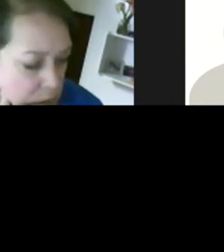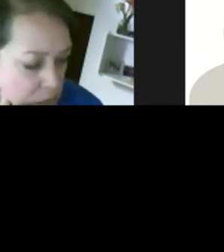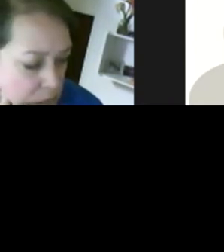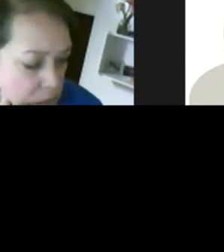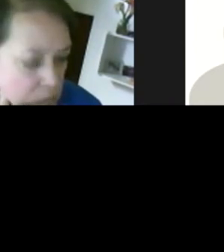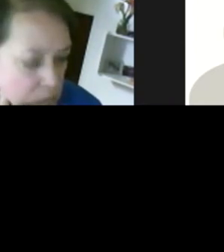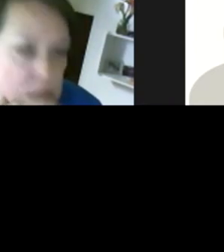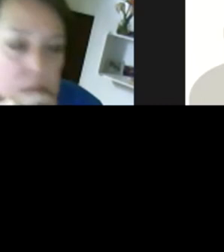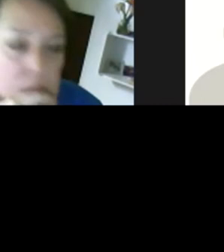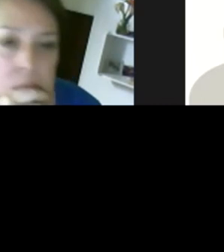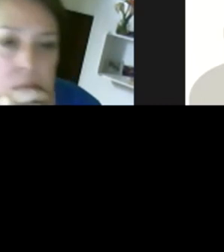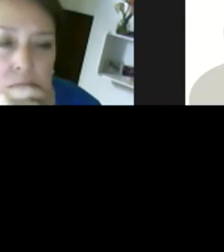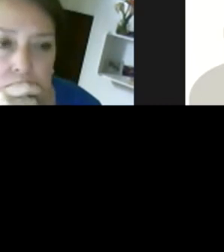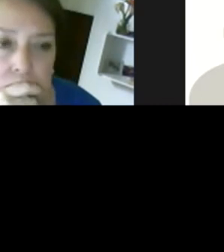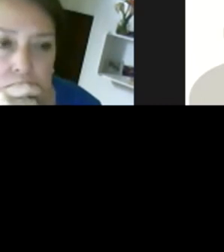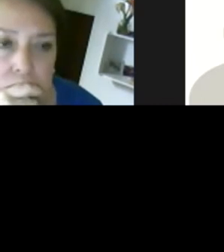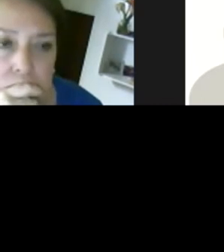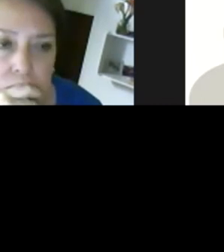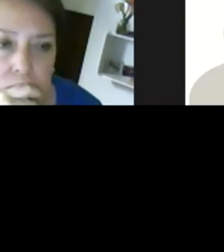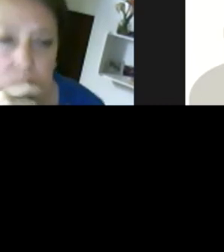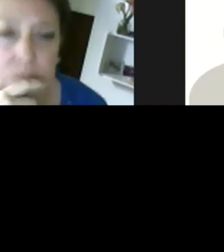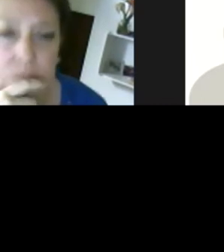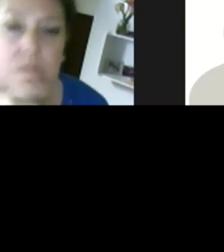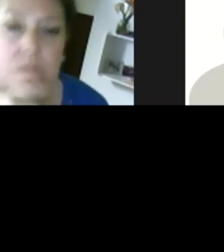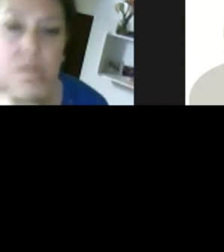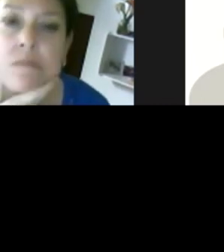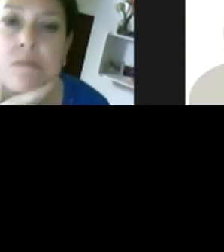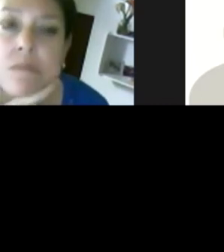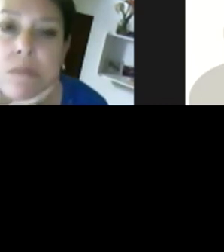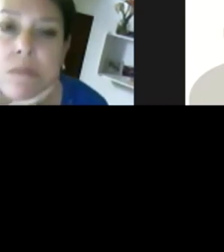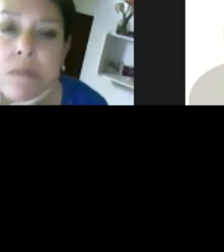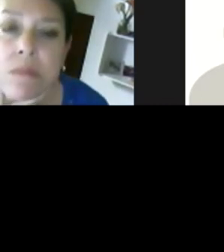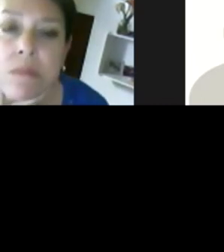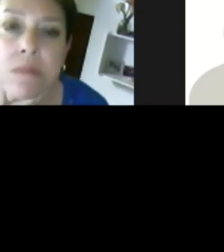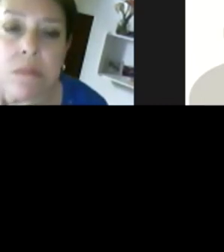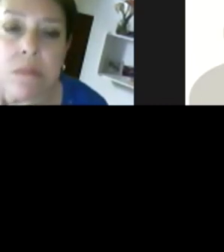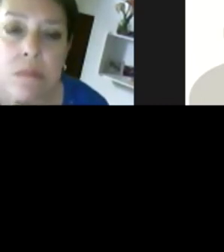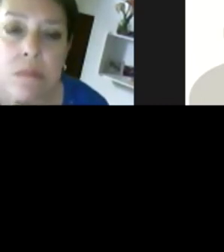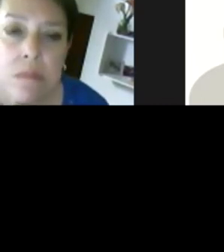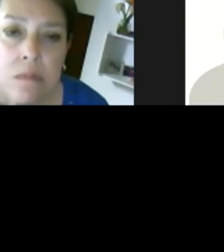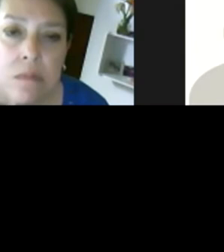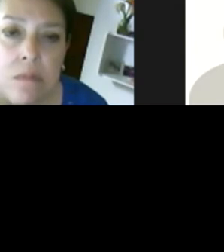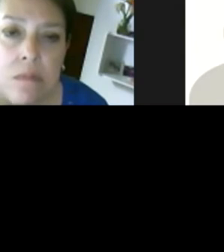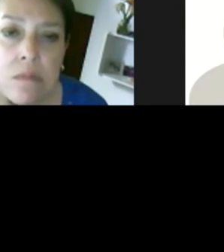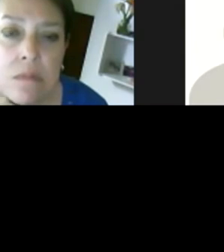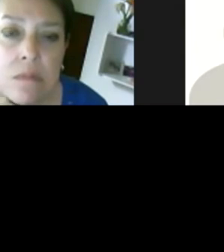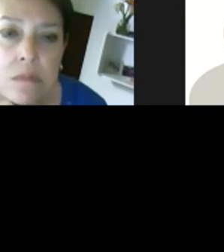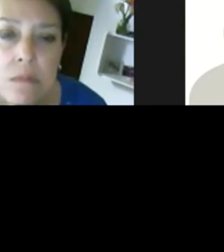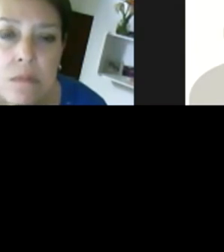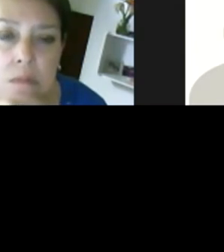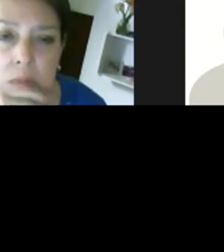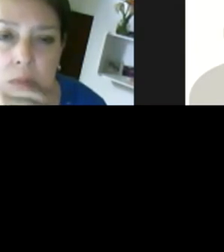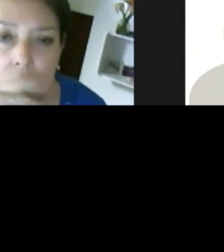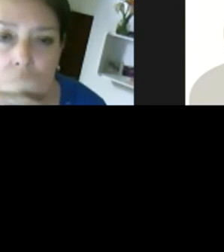proceso académico de conformación de agrupamientos en función de las acumulaciones que hay en cada región, e inevitablemente tiene una